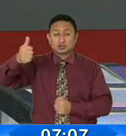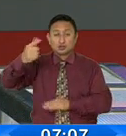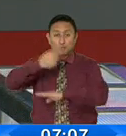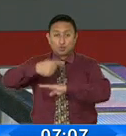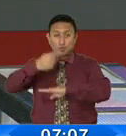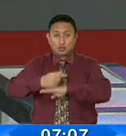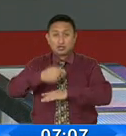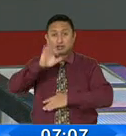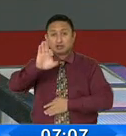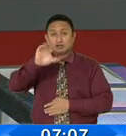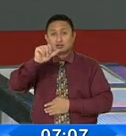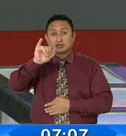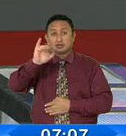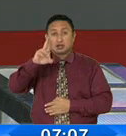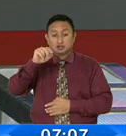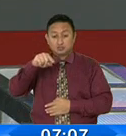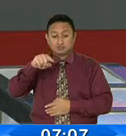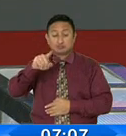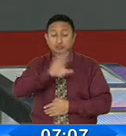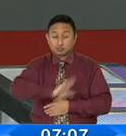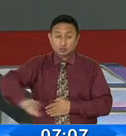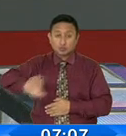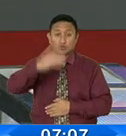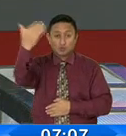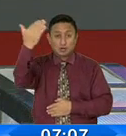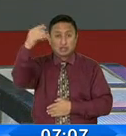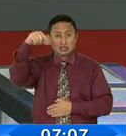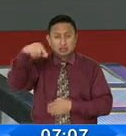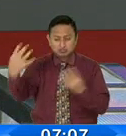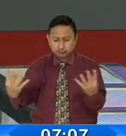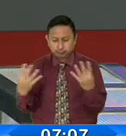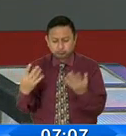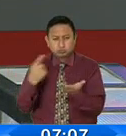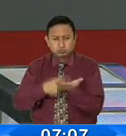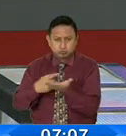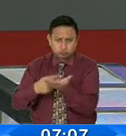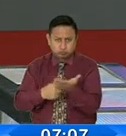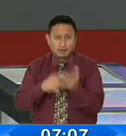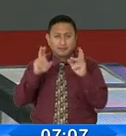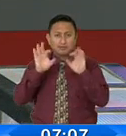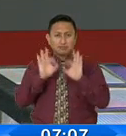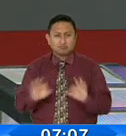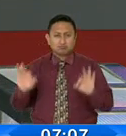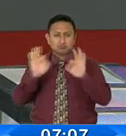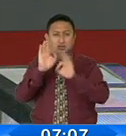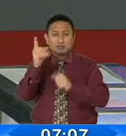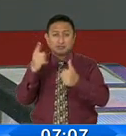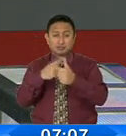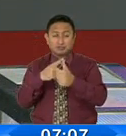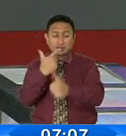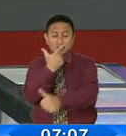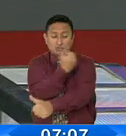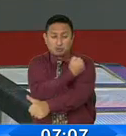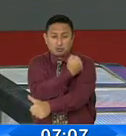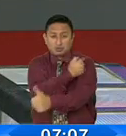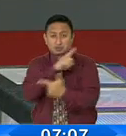una reunión con alcaldes de la provincia para tratar temas prioritarios, entre ellos vacunación y seguridad.